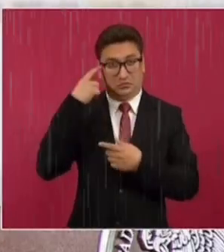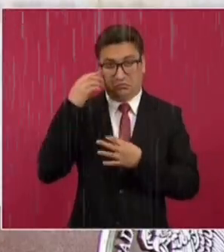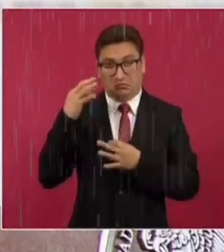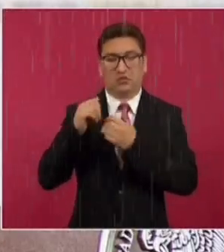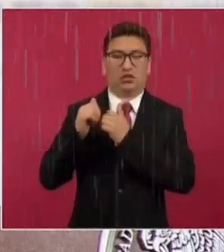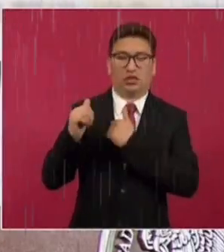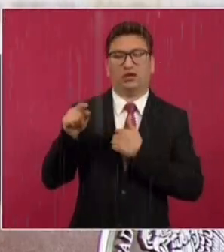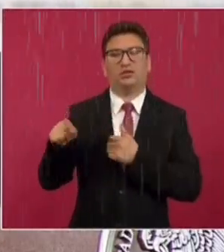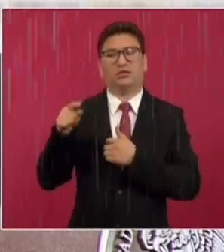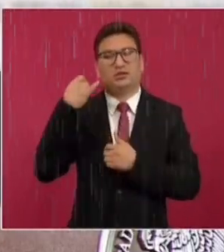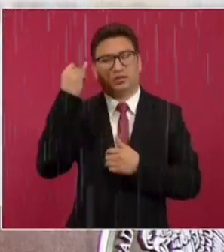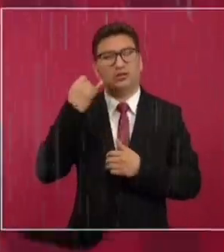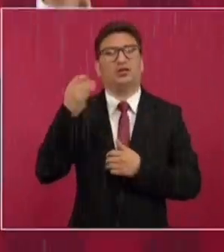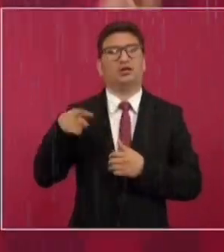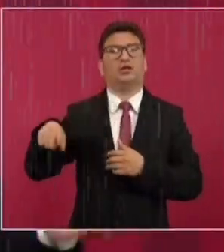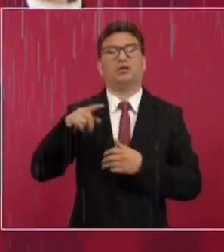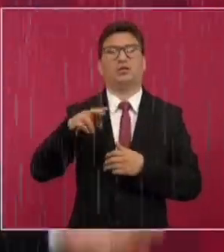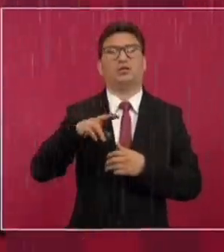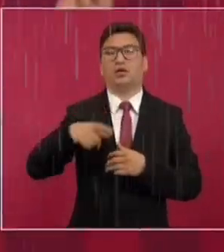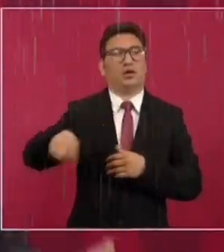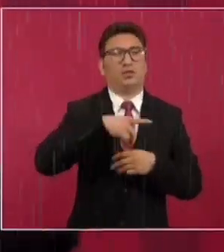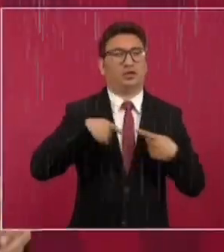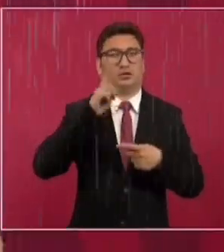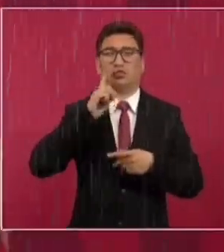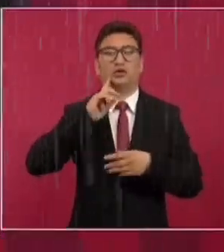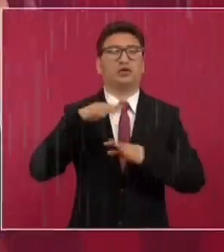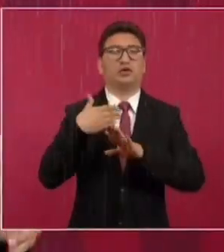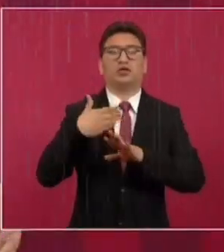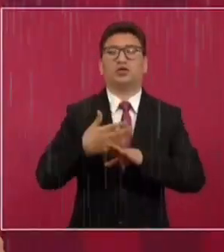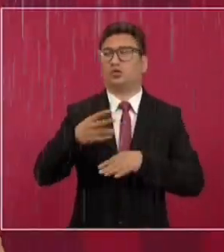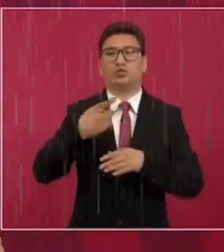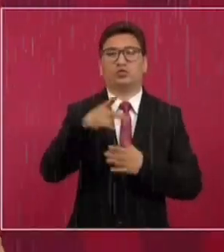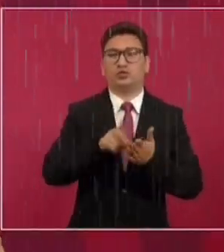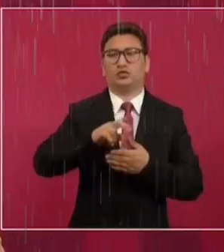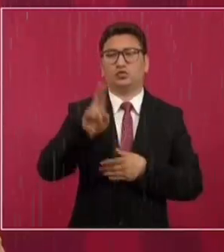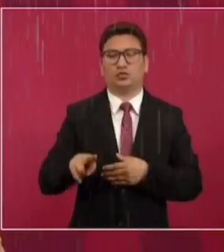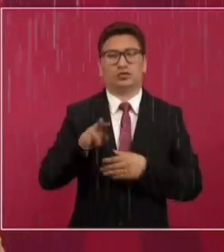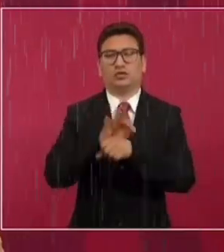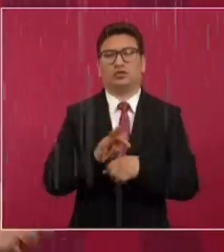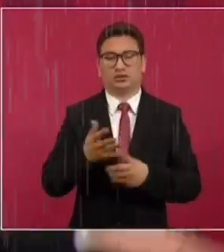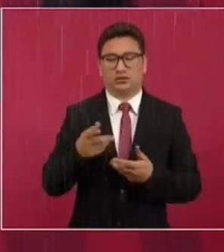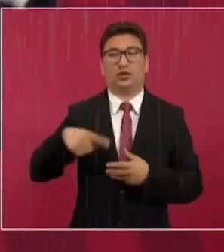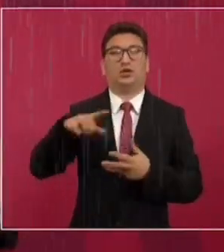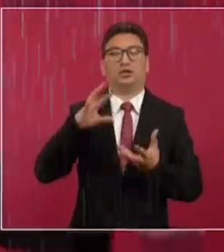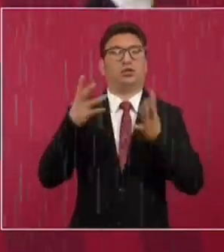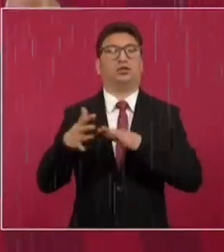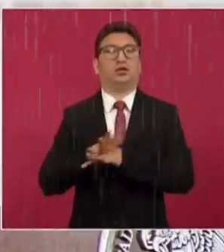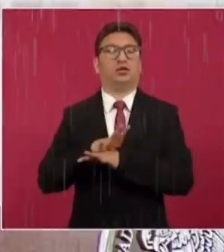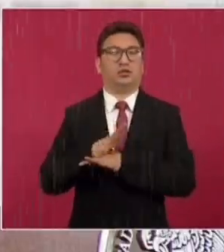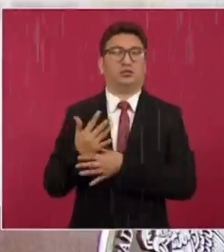que nunca han defendido los derechos de las mujeres, nunca, se conviertan